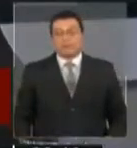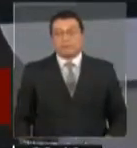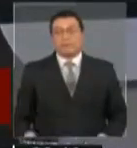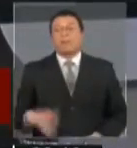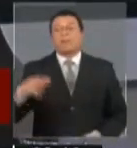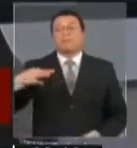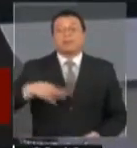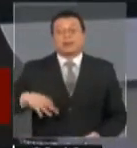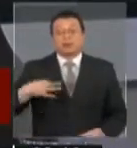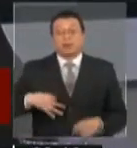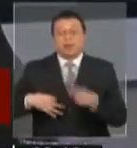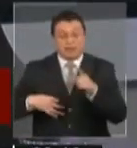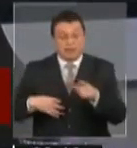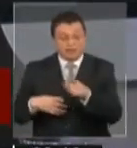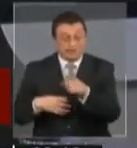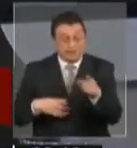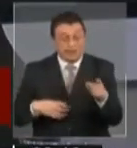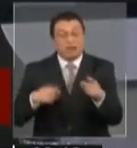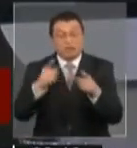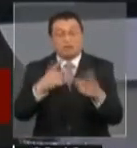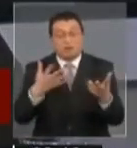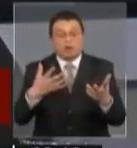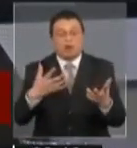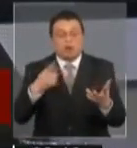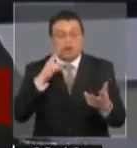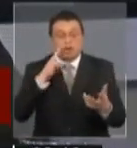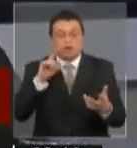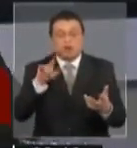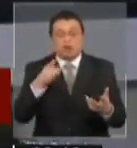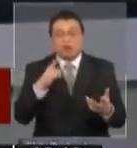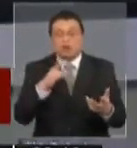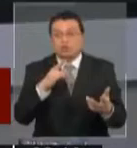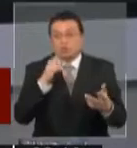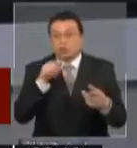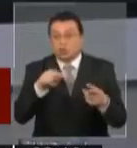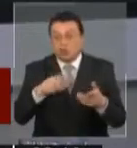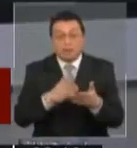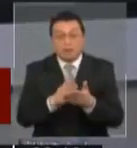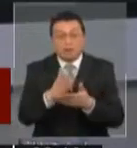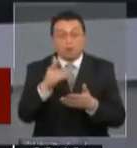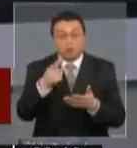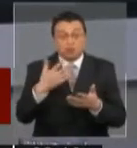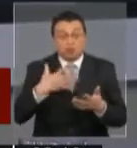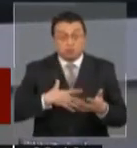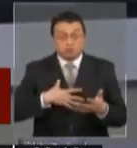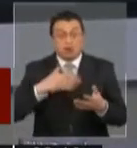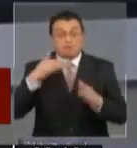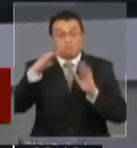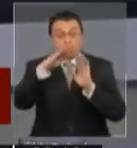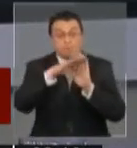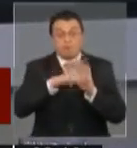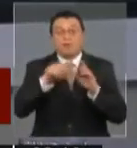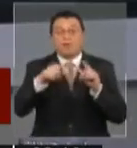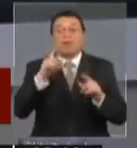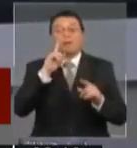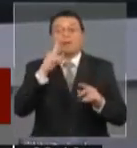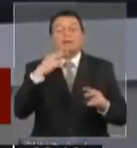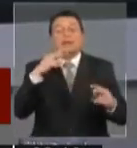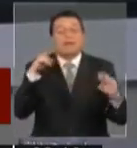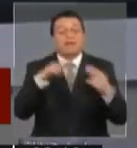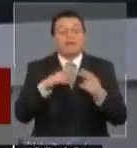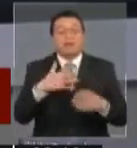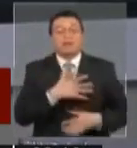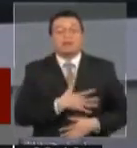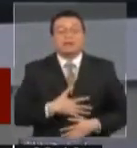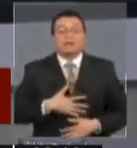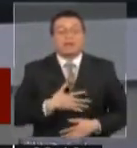La ciudadanía y lo ciudadano nos gusta. Así se llama este programa, por ejemplo. Tal vez esto tenga que ver con la sensación